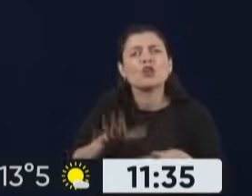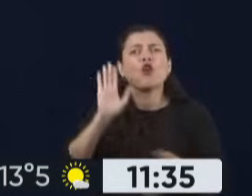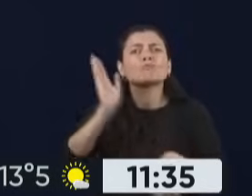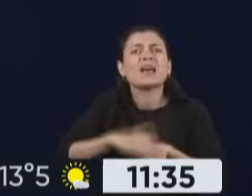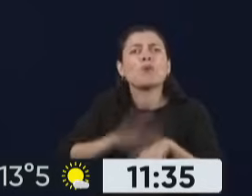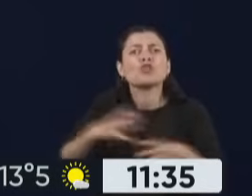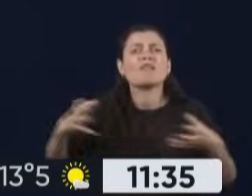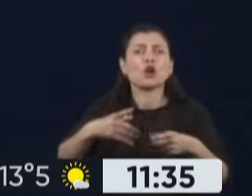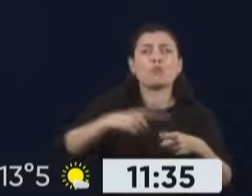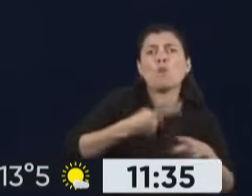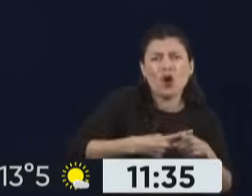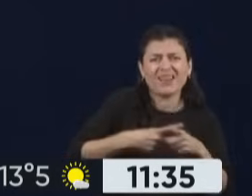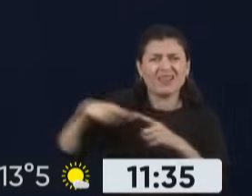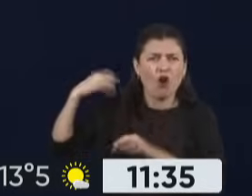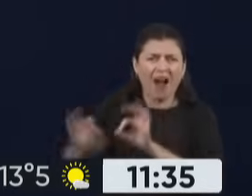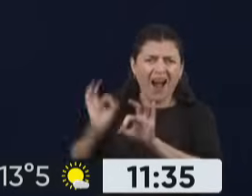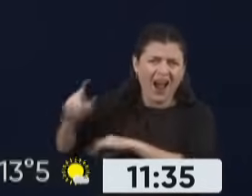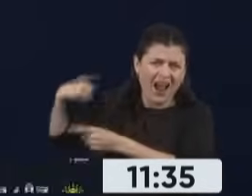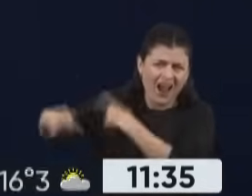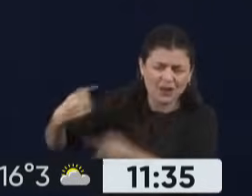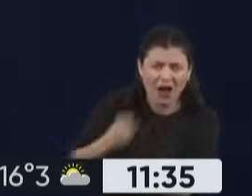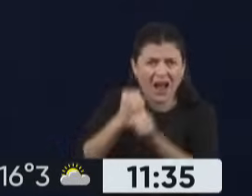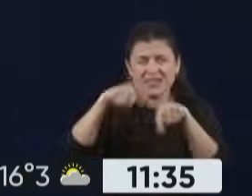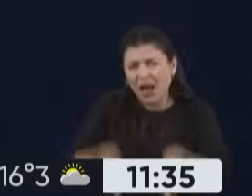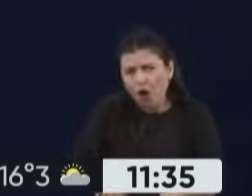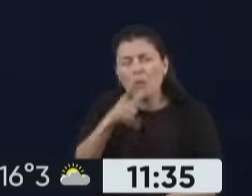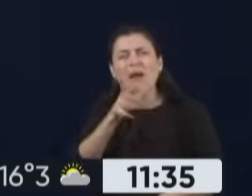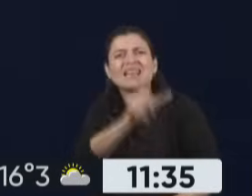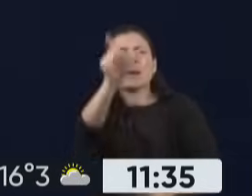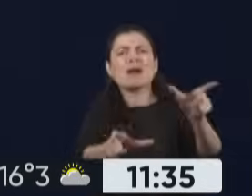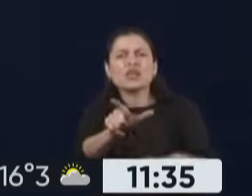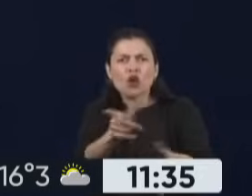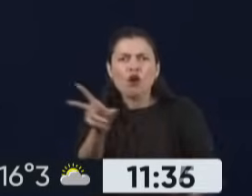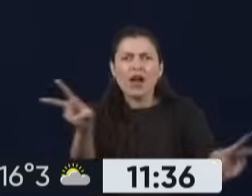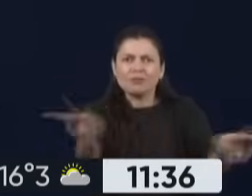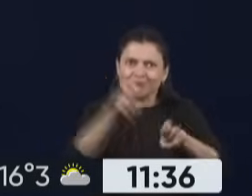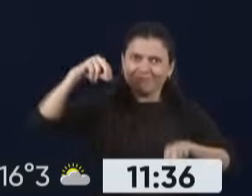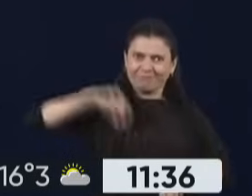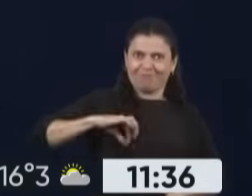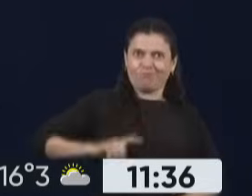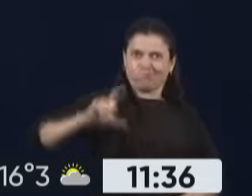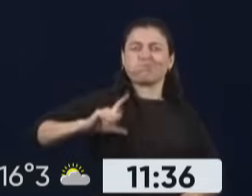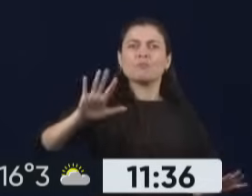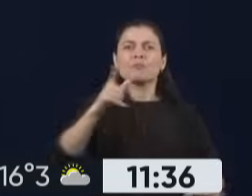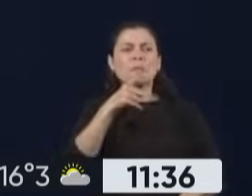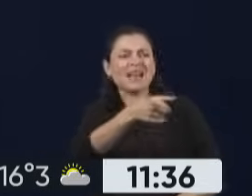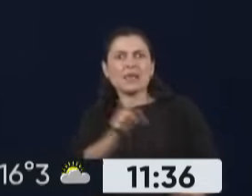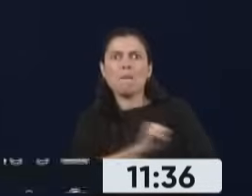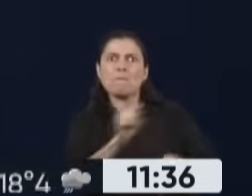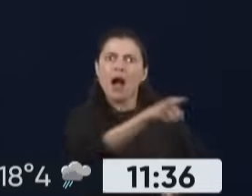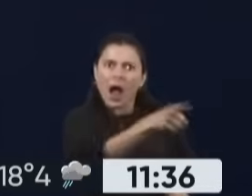convirtieron a la Argentina en un país en el que ganar plata estaba mal visto e incluso era hasta